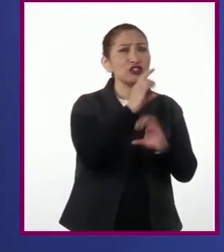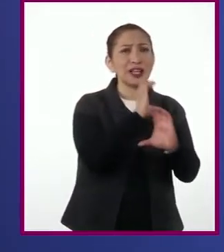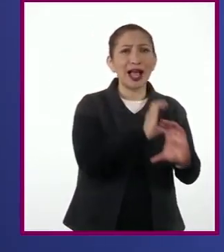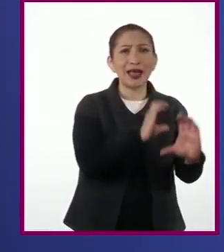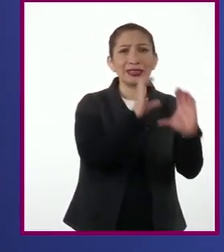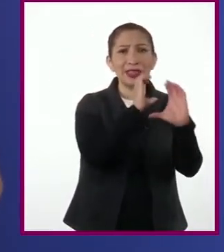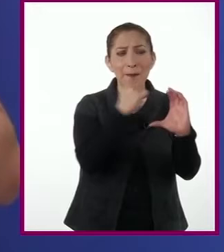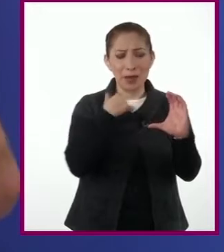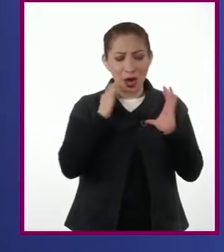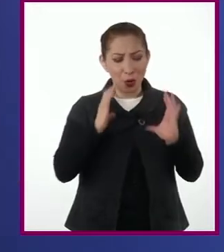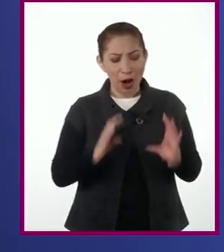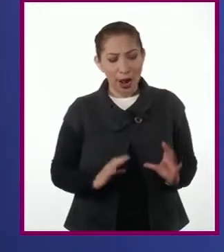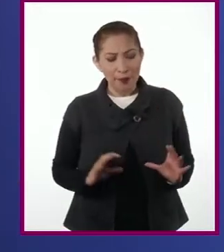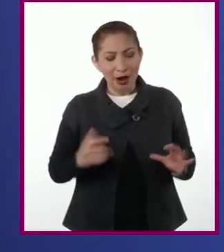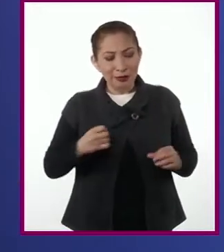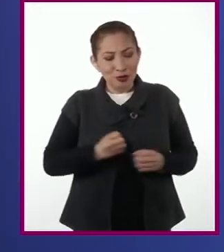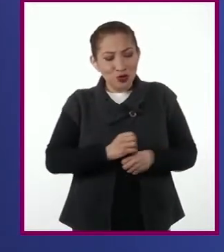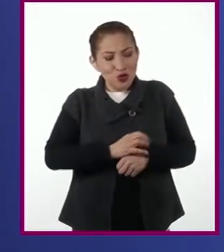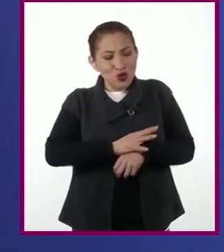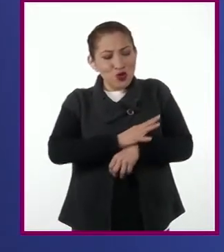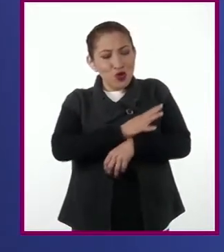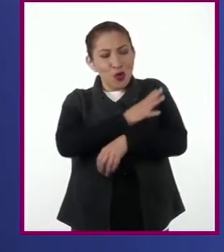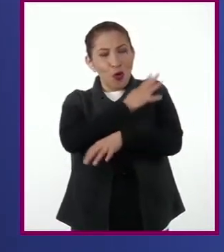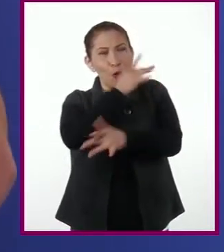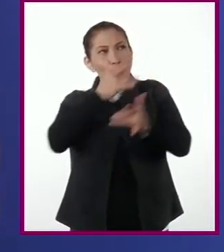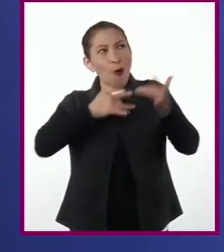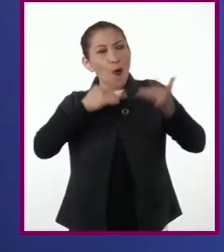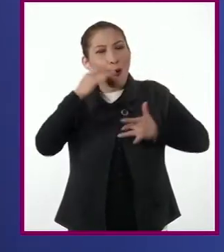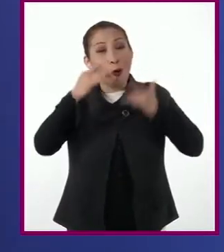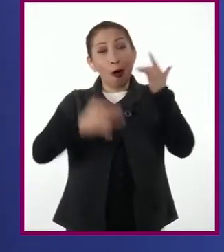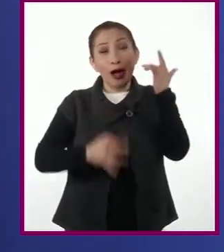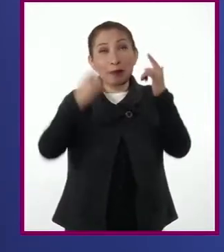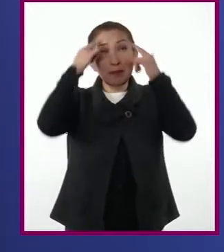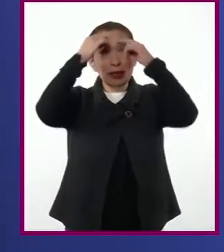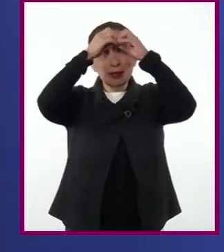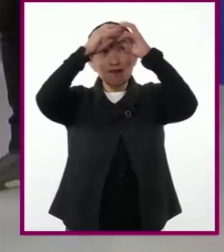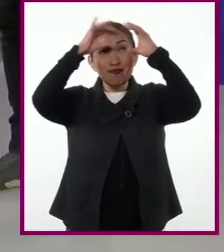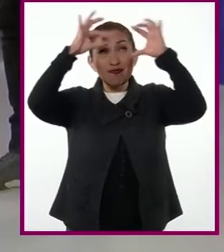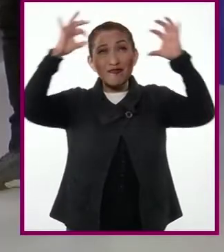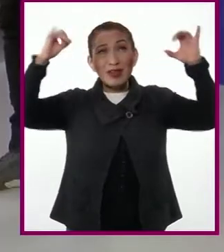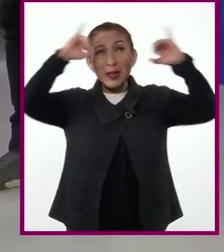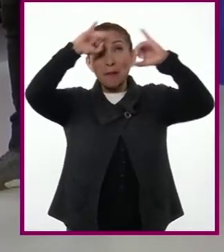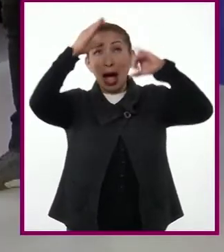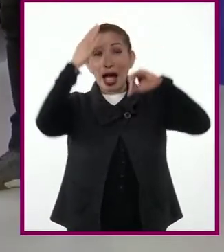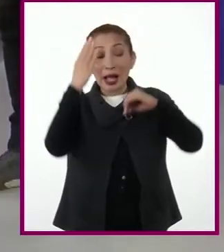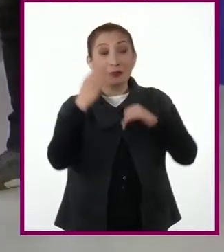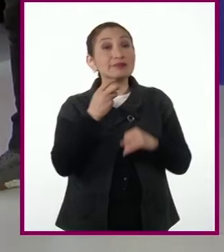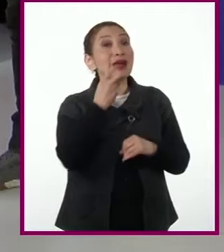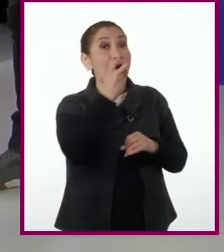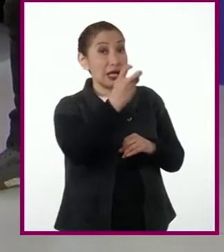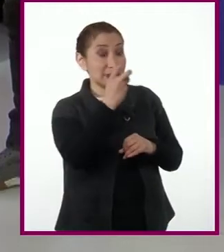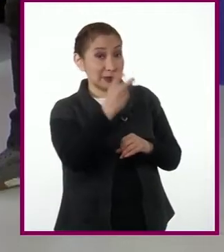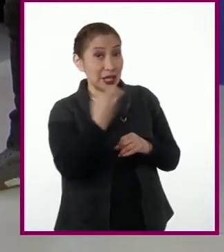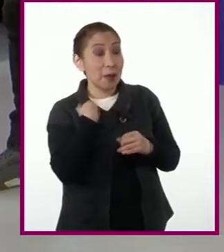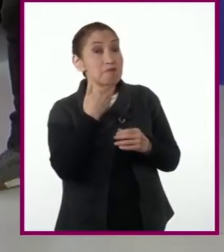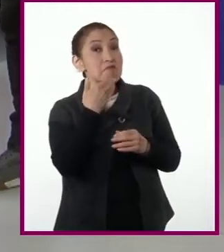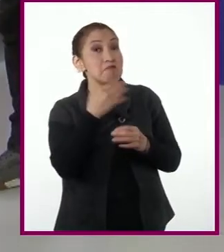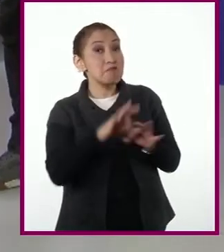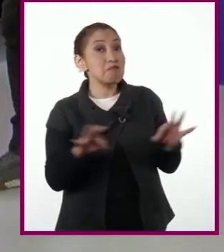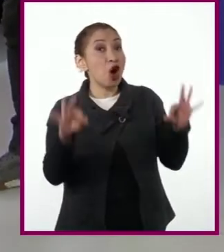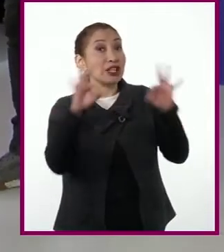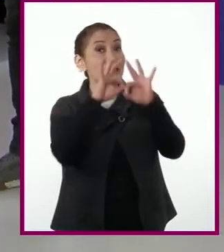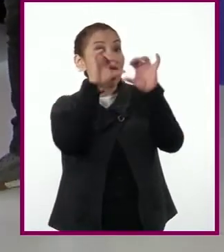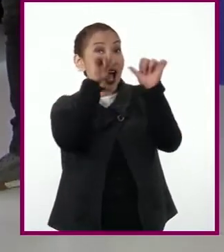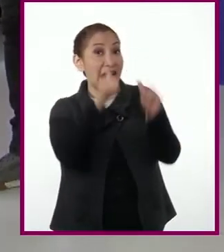cantada, mi cuerpo se llena de sensaciones y mi mente de imágenes. Esa es una función muy importante